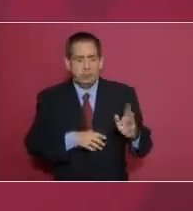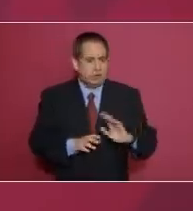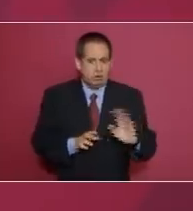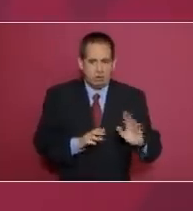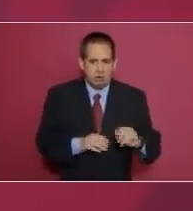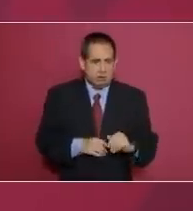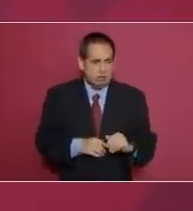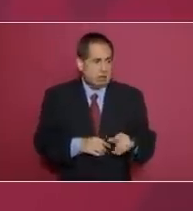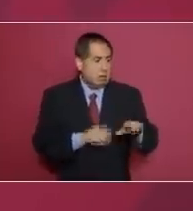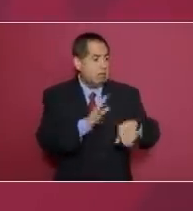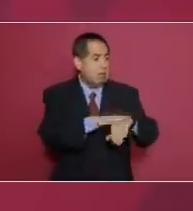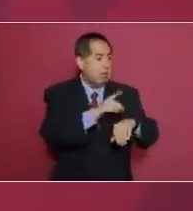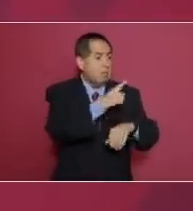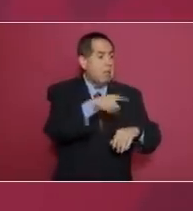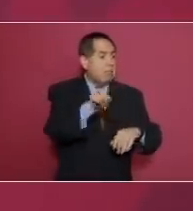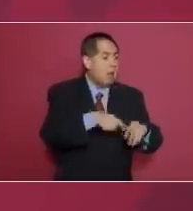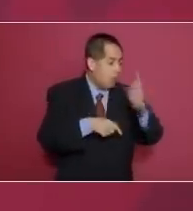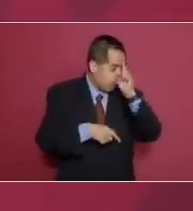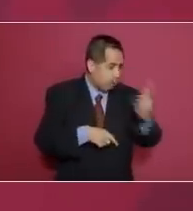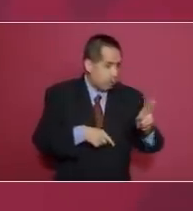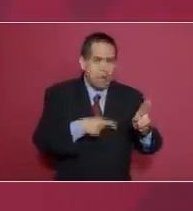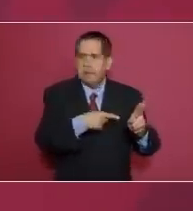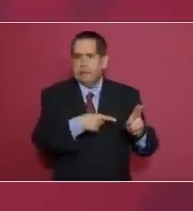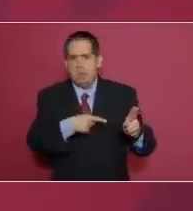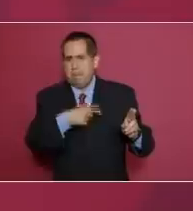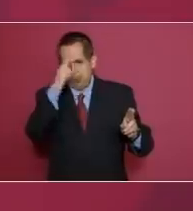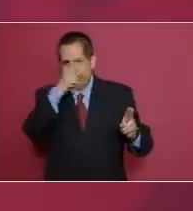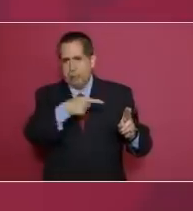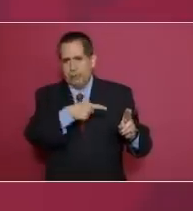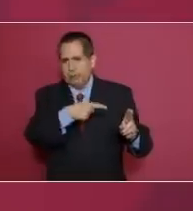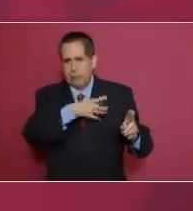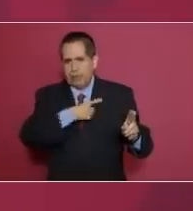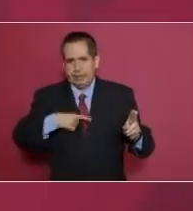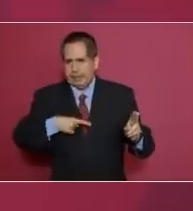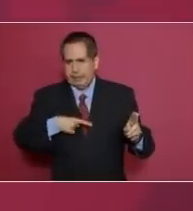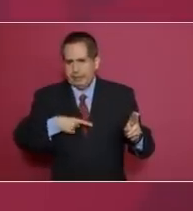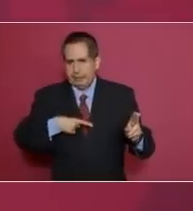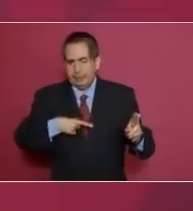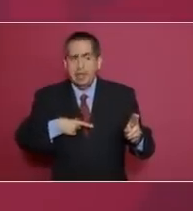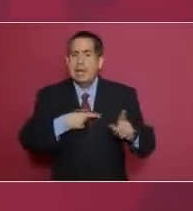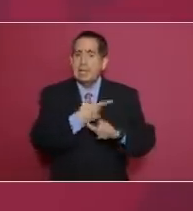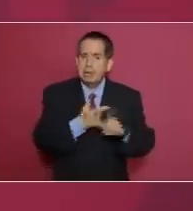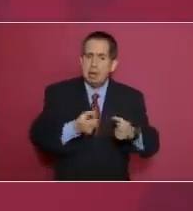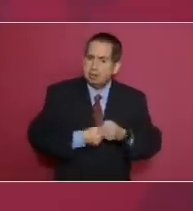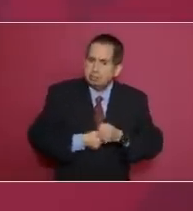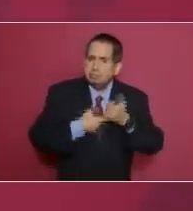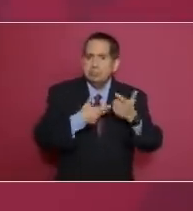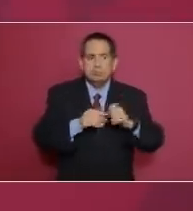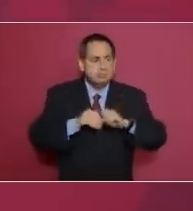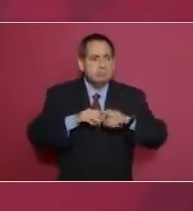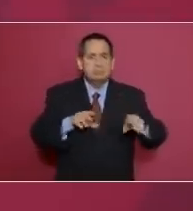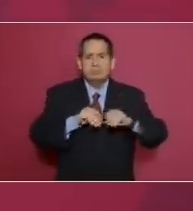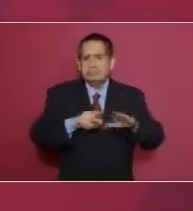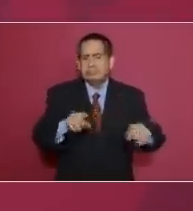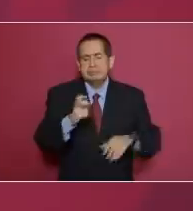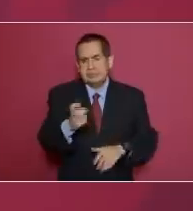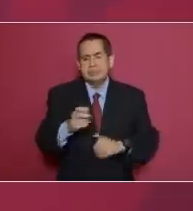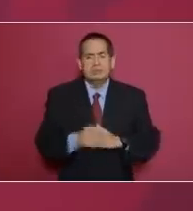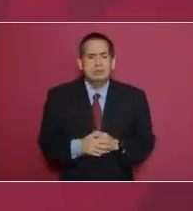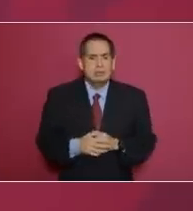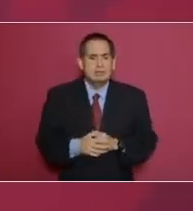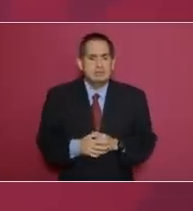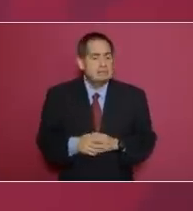Prohibido prohibir en lo que tiene que ver con la libertad de expresión. Y